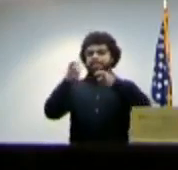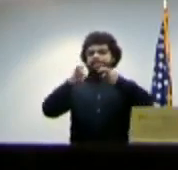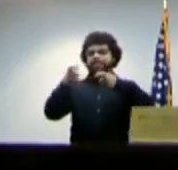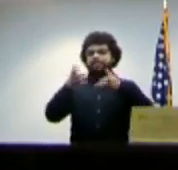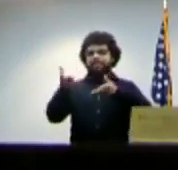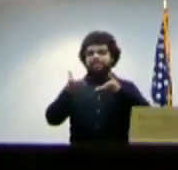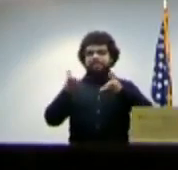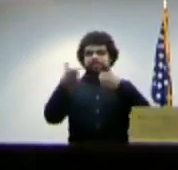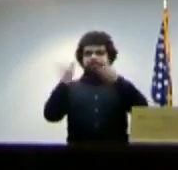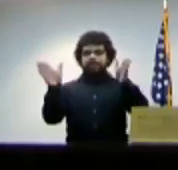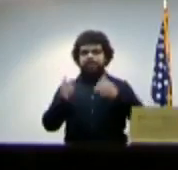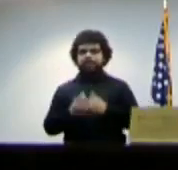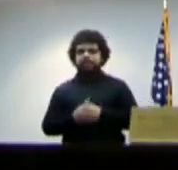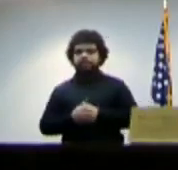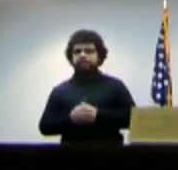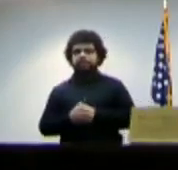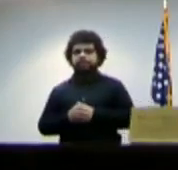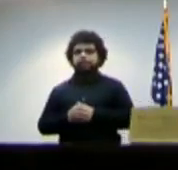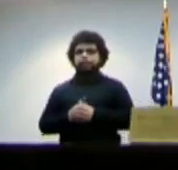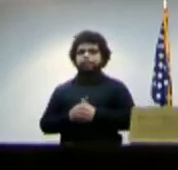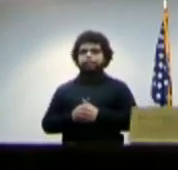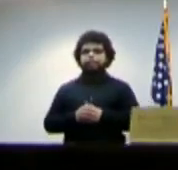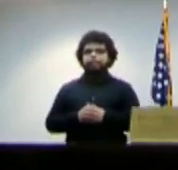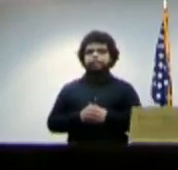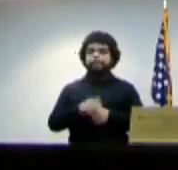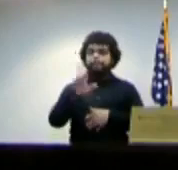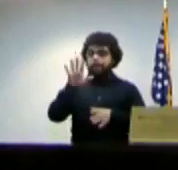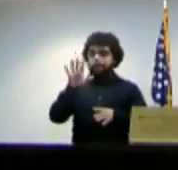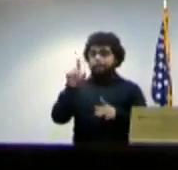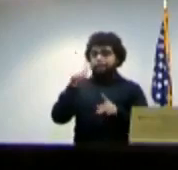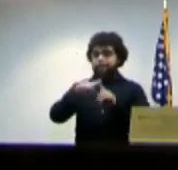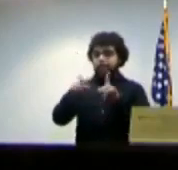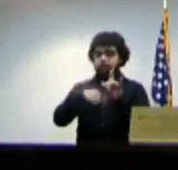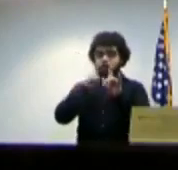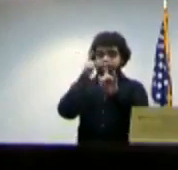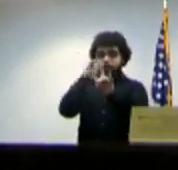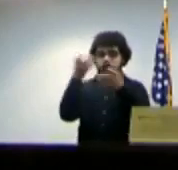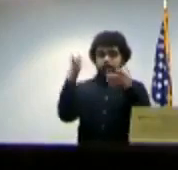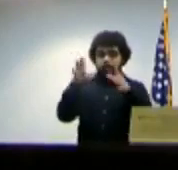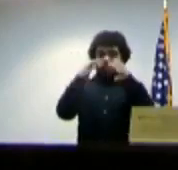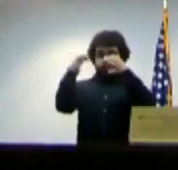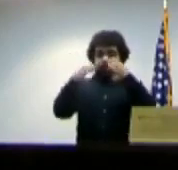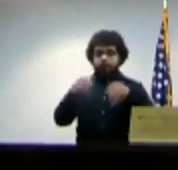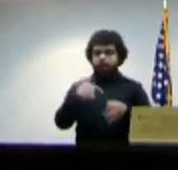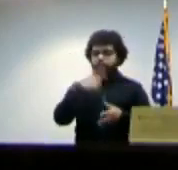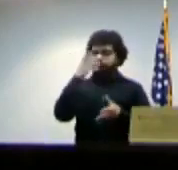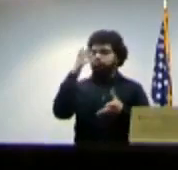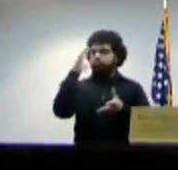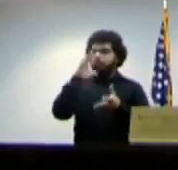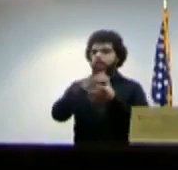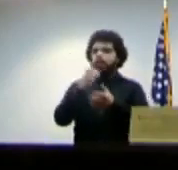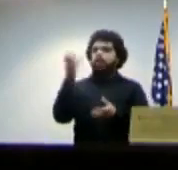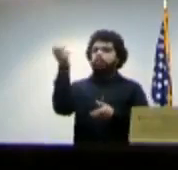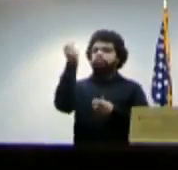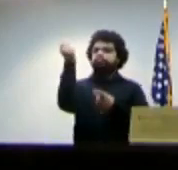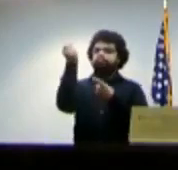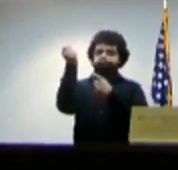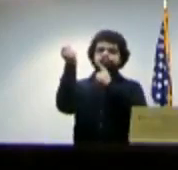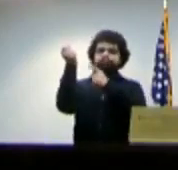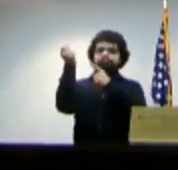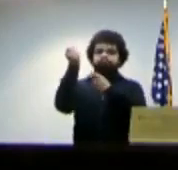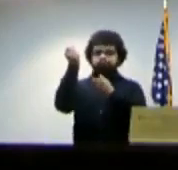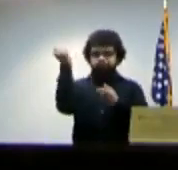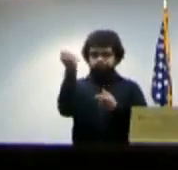Sí, compañero, sí. Pero déjeme ir al punto que ya le estaba explicando, porque no quiero que se nos quede en el aire. Usted nos